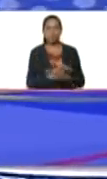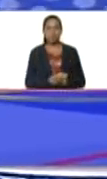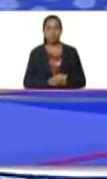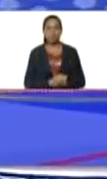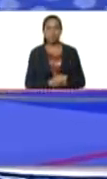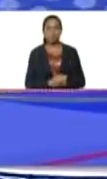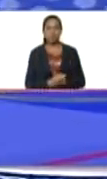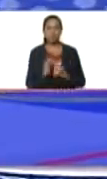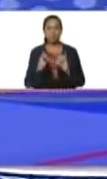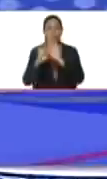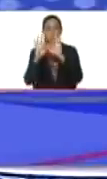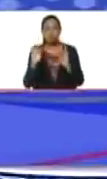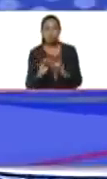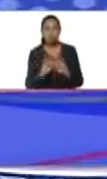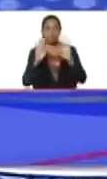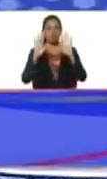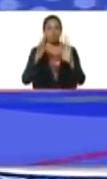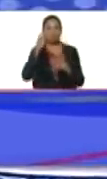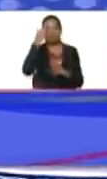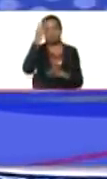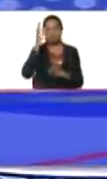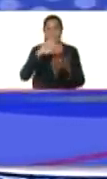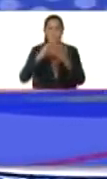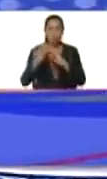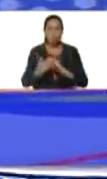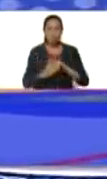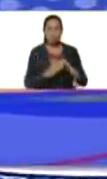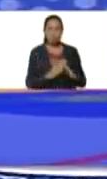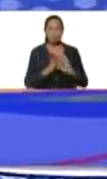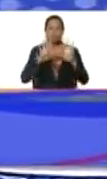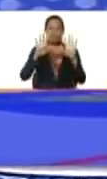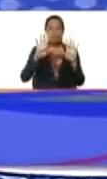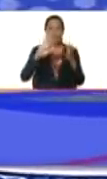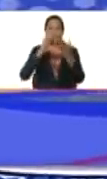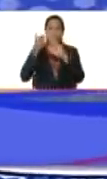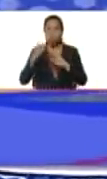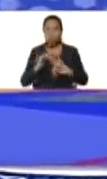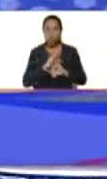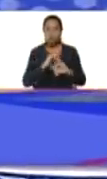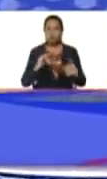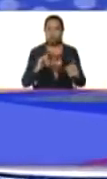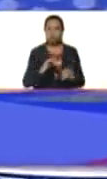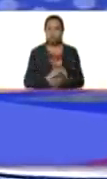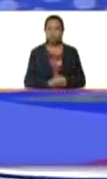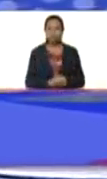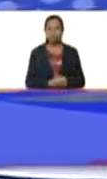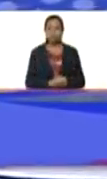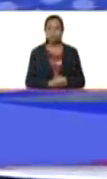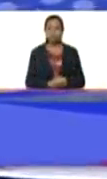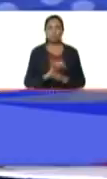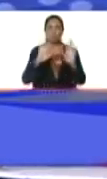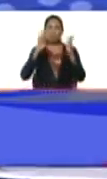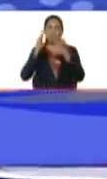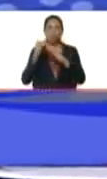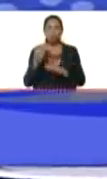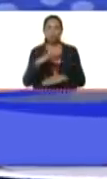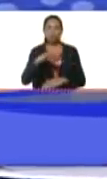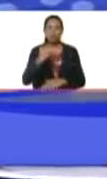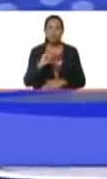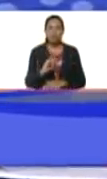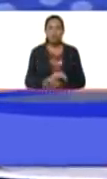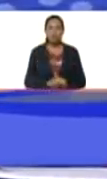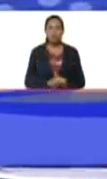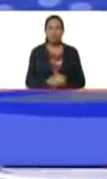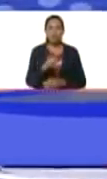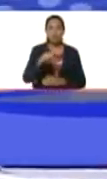cuales 10 consejos comunales. Tenemos en 10 comunidades. 10 comunidades, ¿dónde las tienen? En la parroquia,